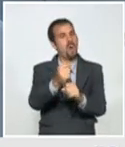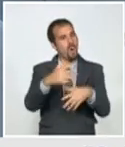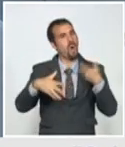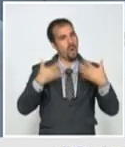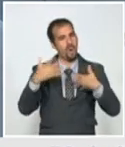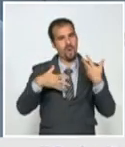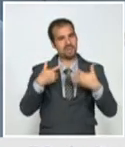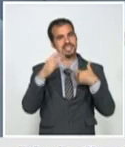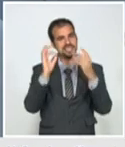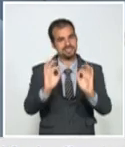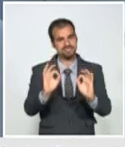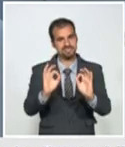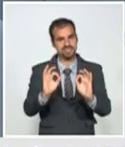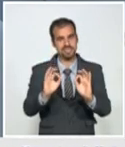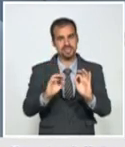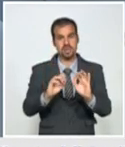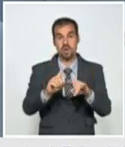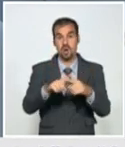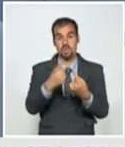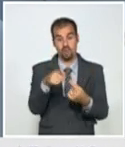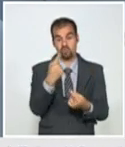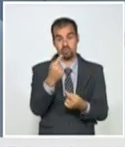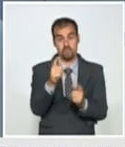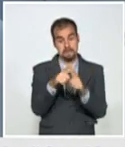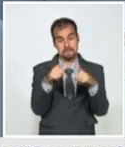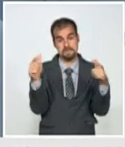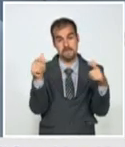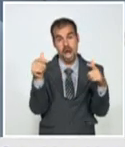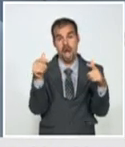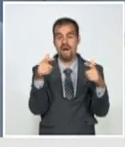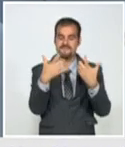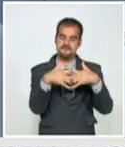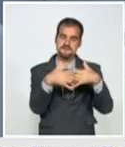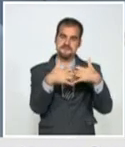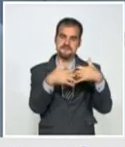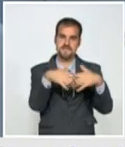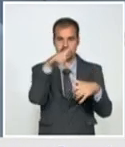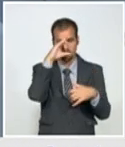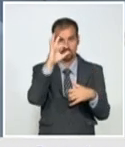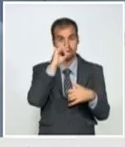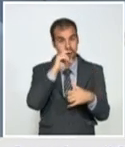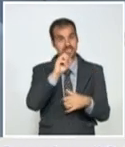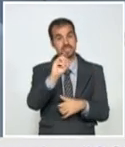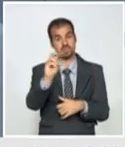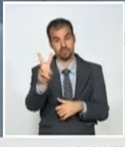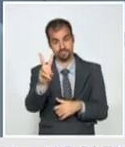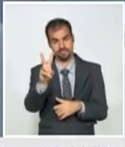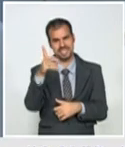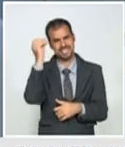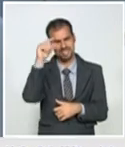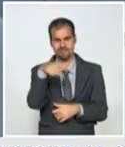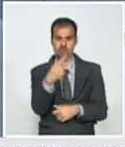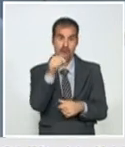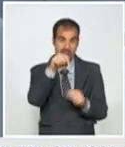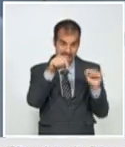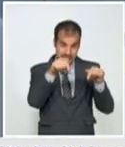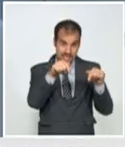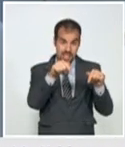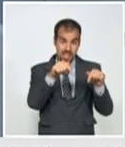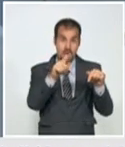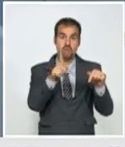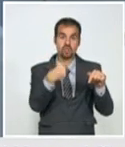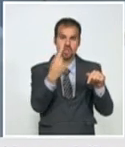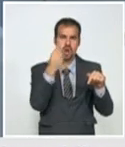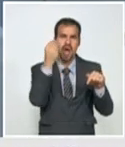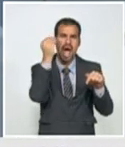ha tenido una gran participación en la producción de Soberana, como nuestro pueblo conoce, es en nuestras instalaciones donde se han formulado y